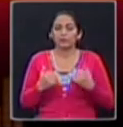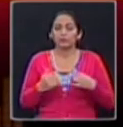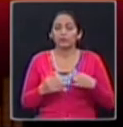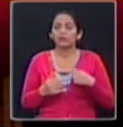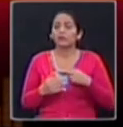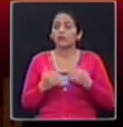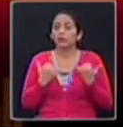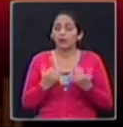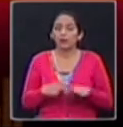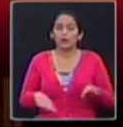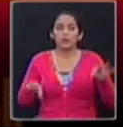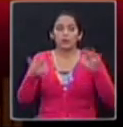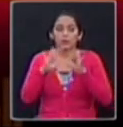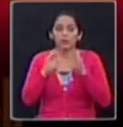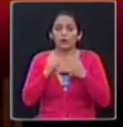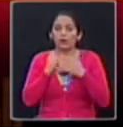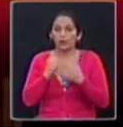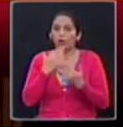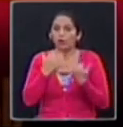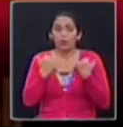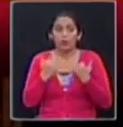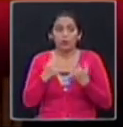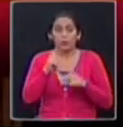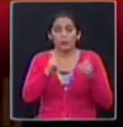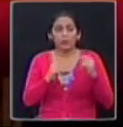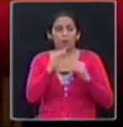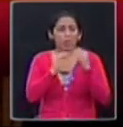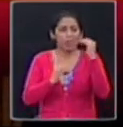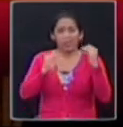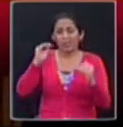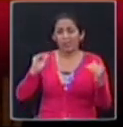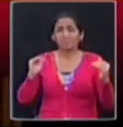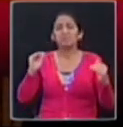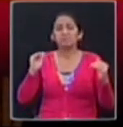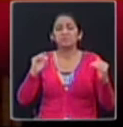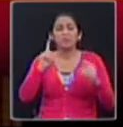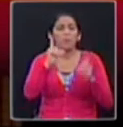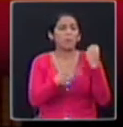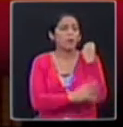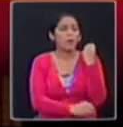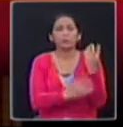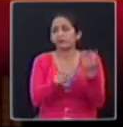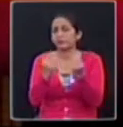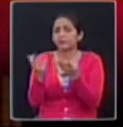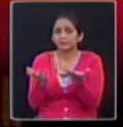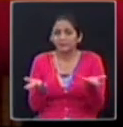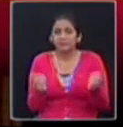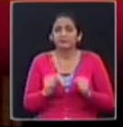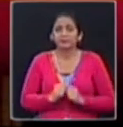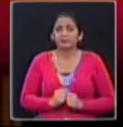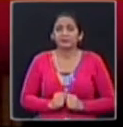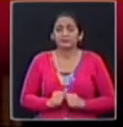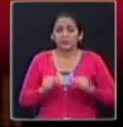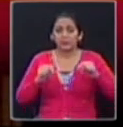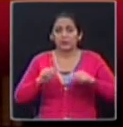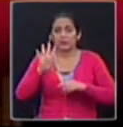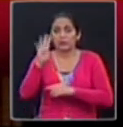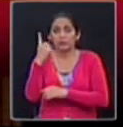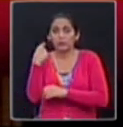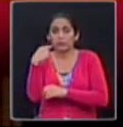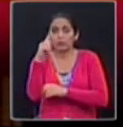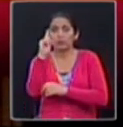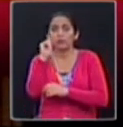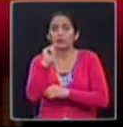problemas de que generan la desigualdad en nuestro país es el tema de que más de 4 millones de ecuatorianos de la